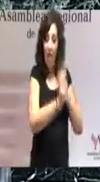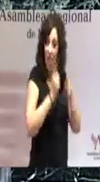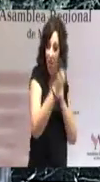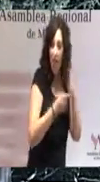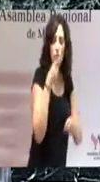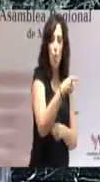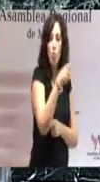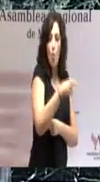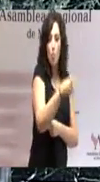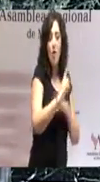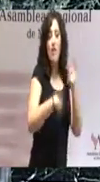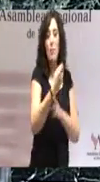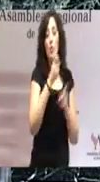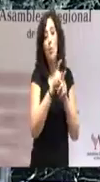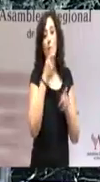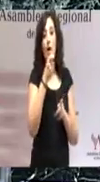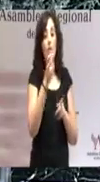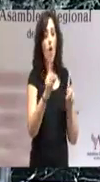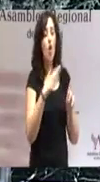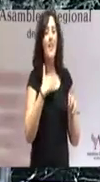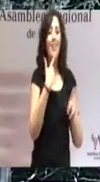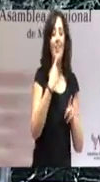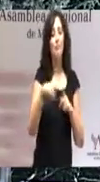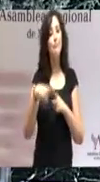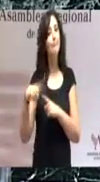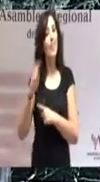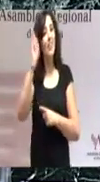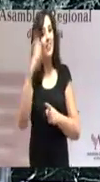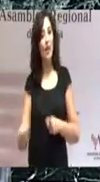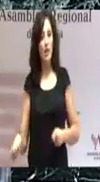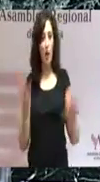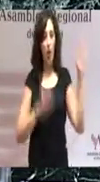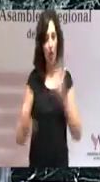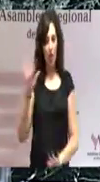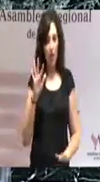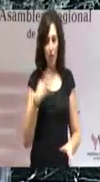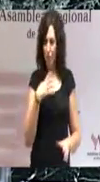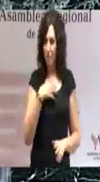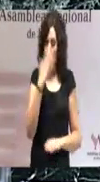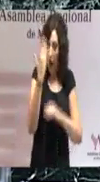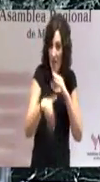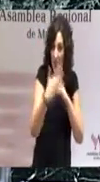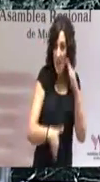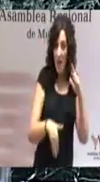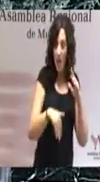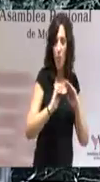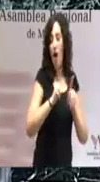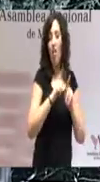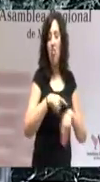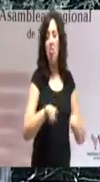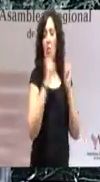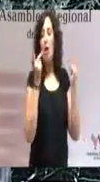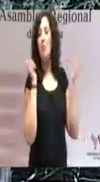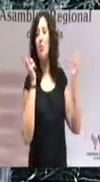la equidistancia de la palabra. No se puede dejar de tener límites, porque entonces entramos en una